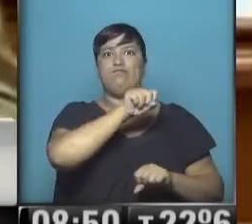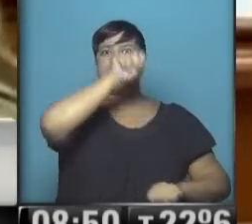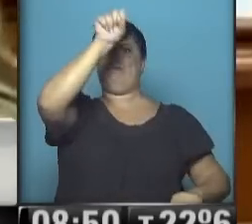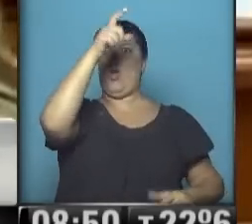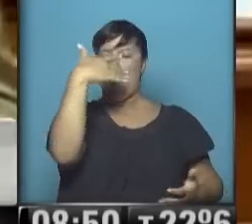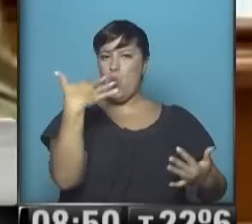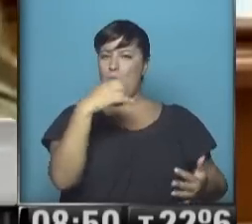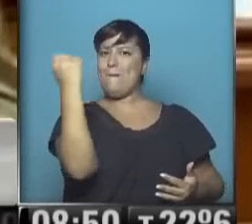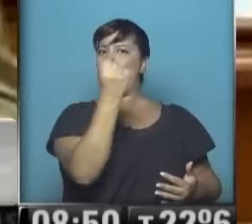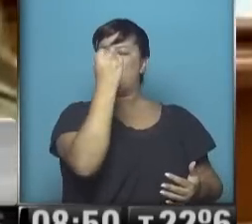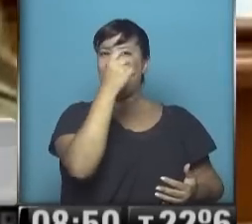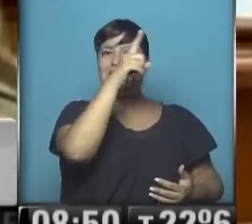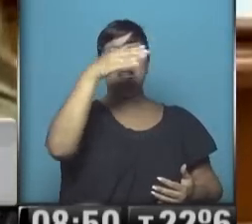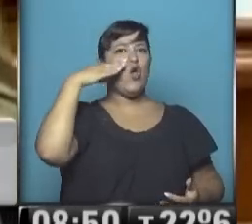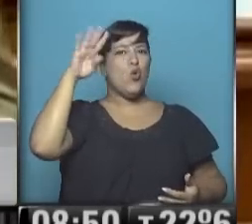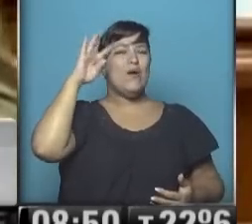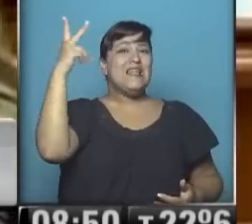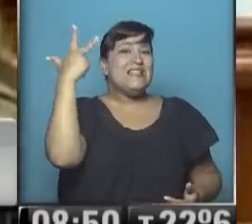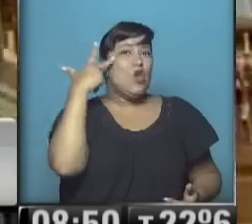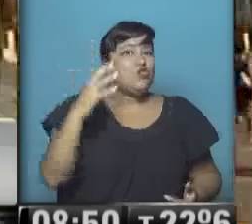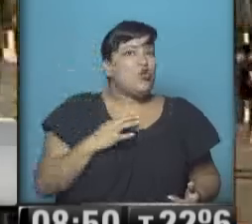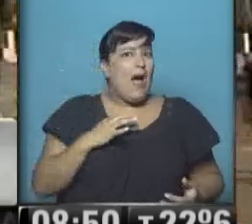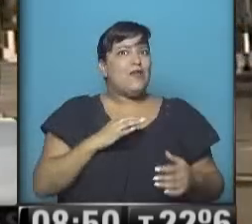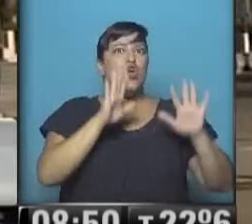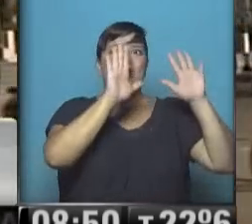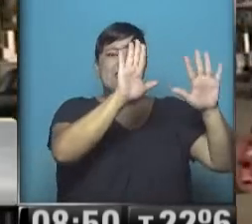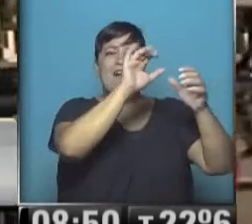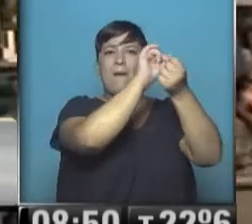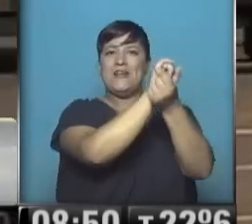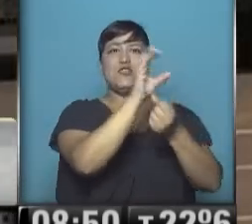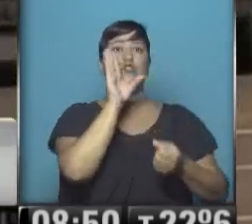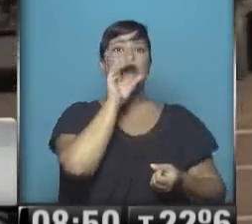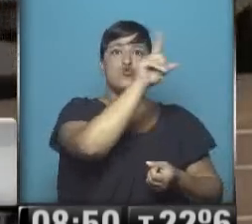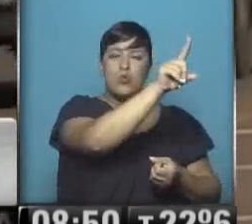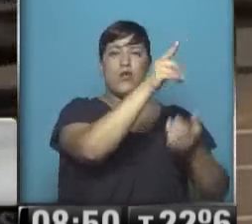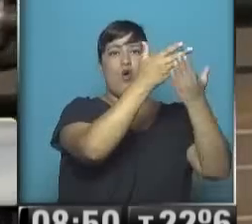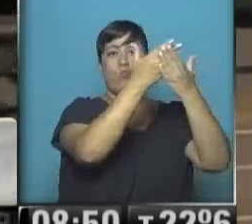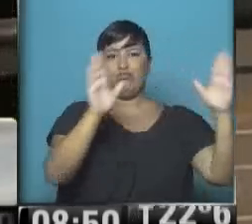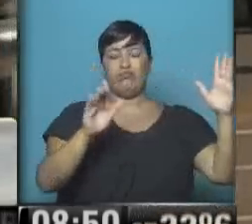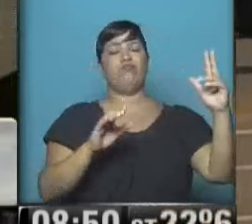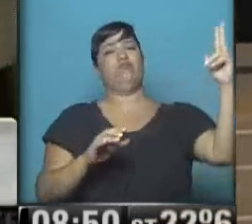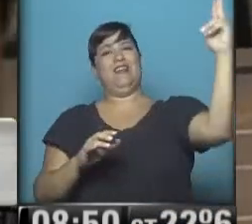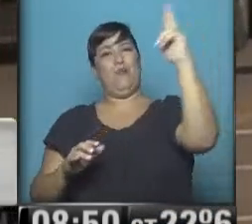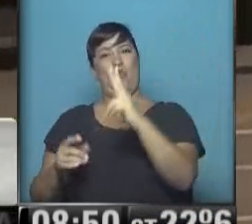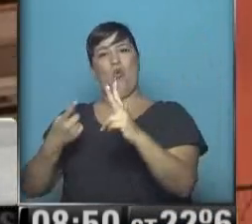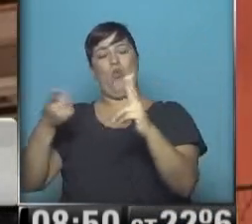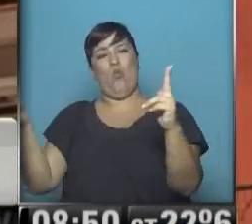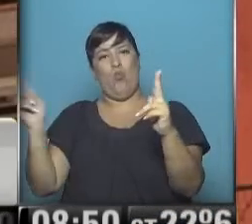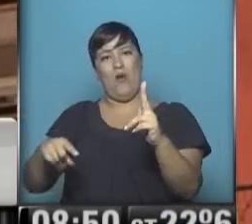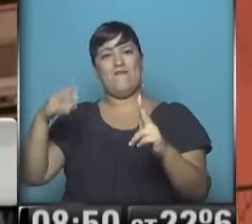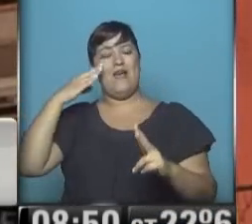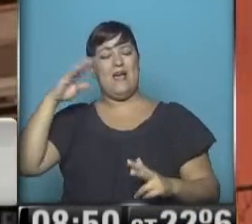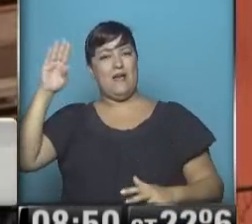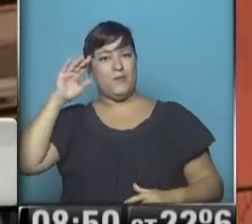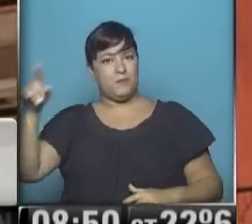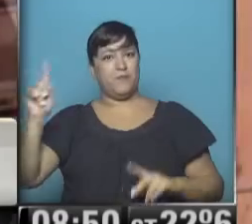detenidos desde hace 18 años en suelo estadounidense y se entregó a Alan gross que fue un espía de Estados